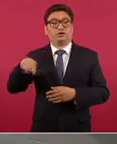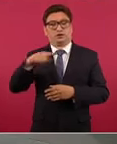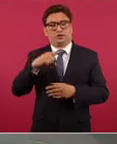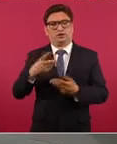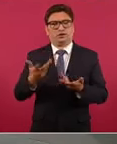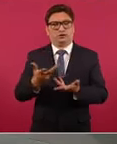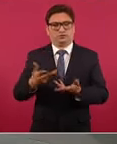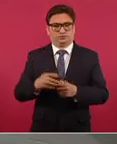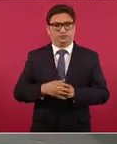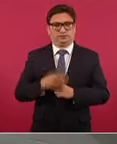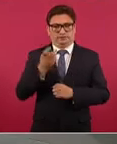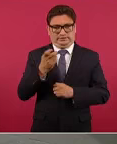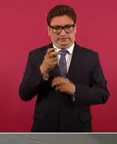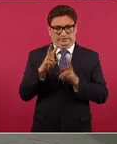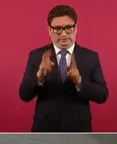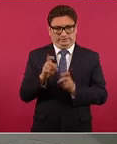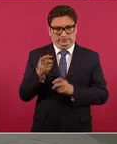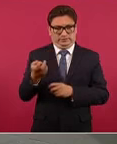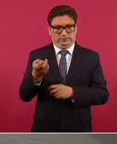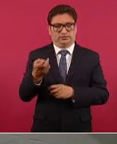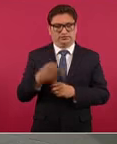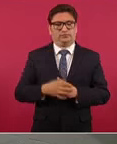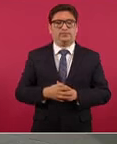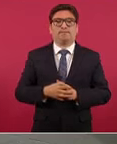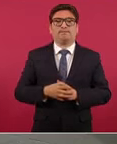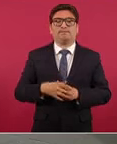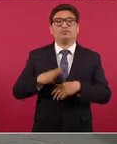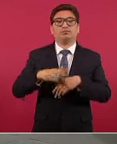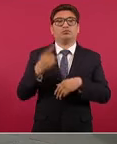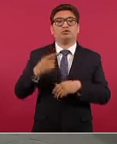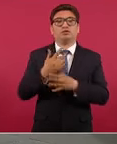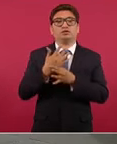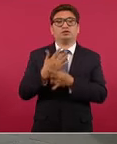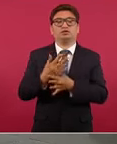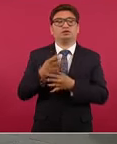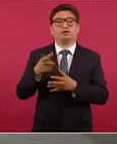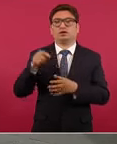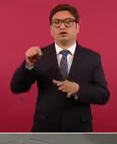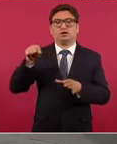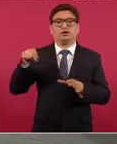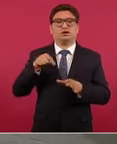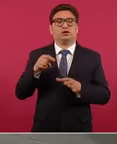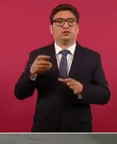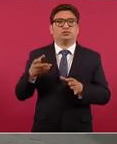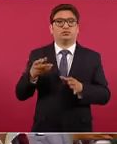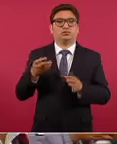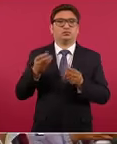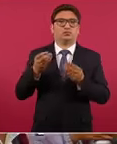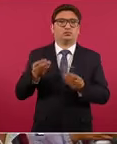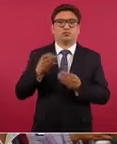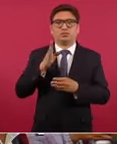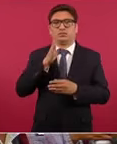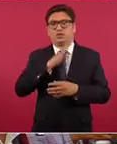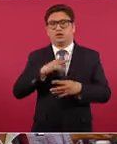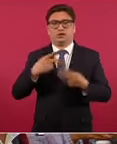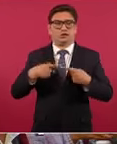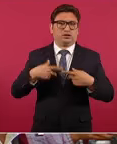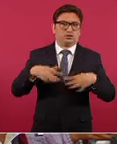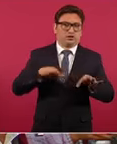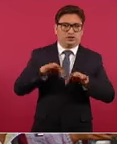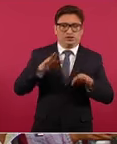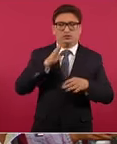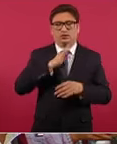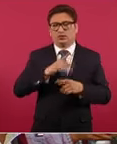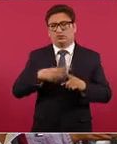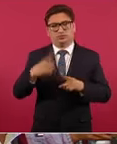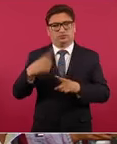ese tema diciendo que puse efectivamente había muchos malos empleados o trabajadores o